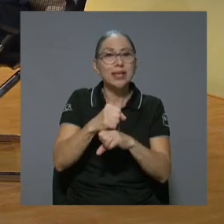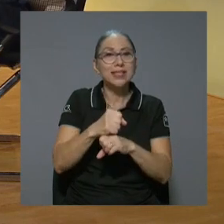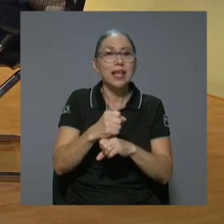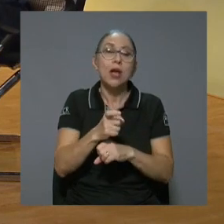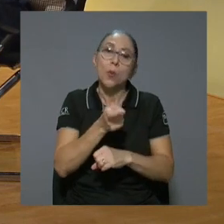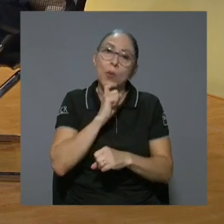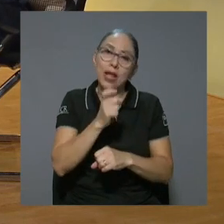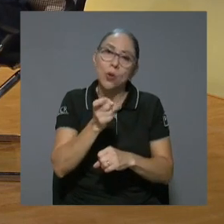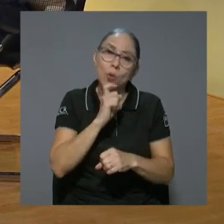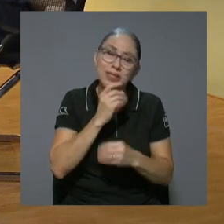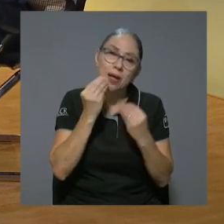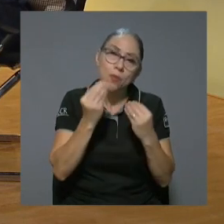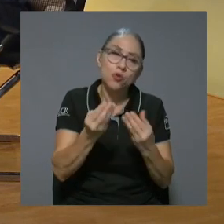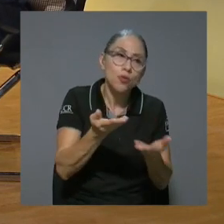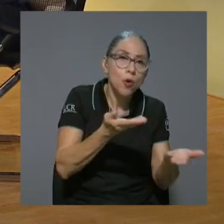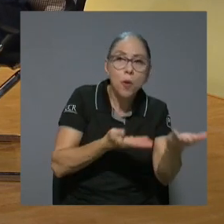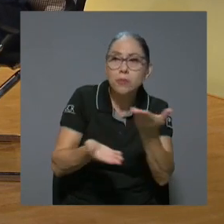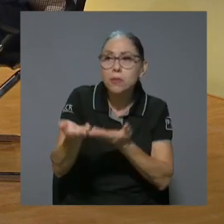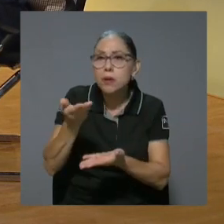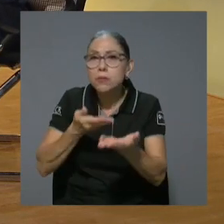acuerdo.